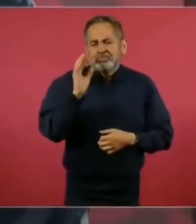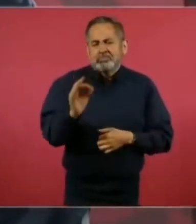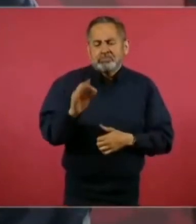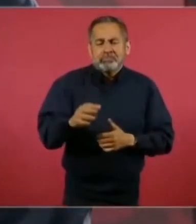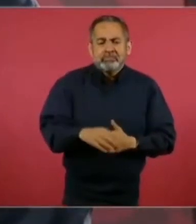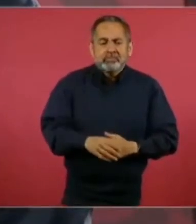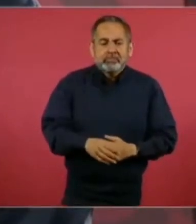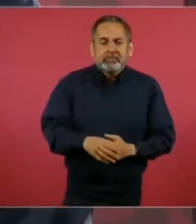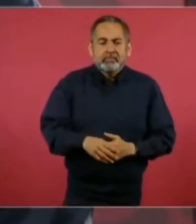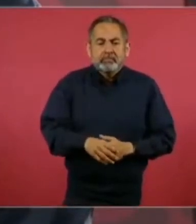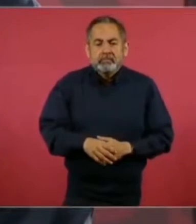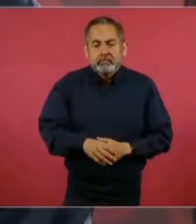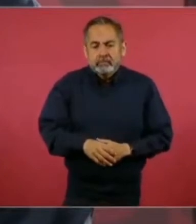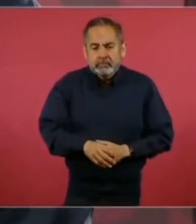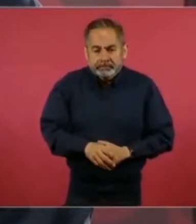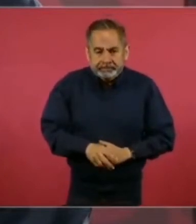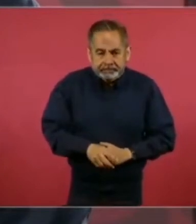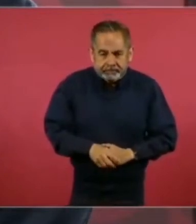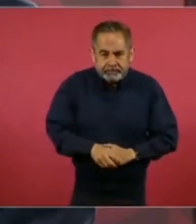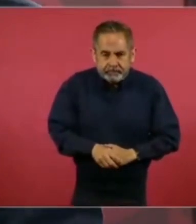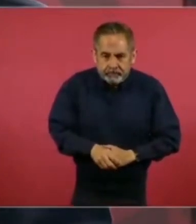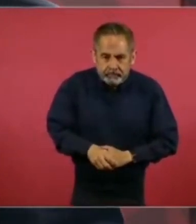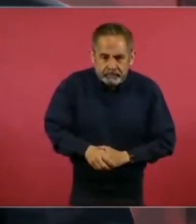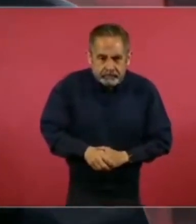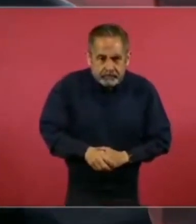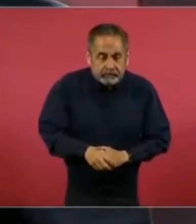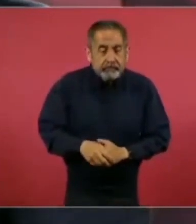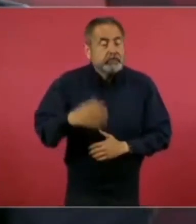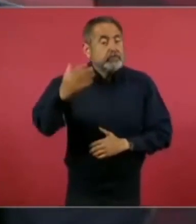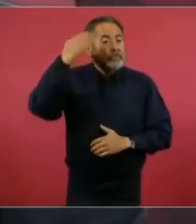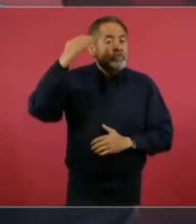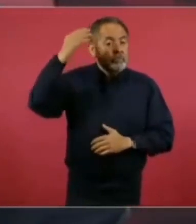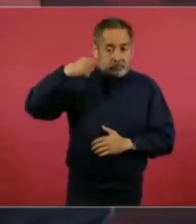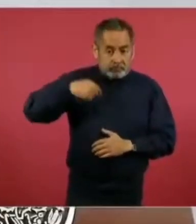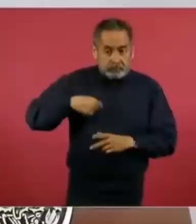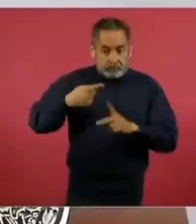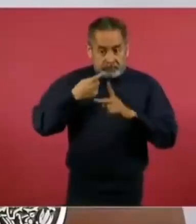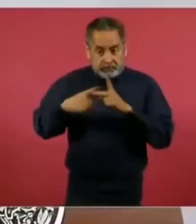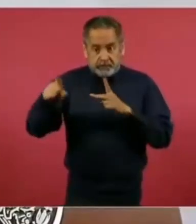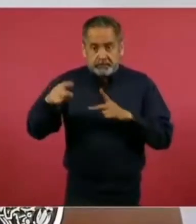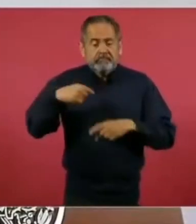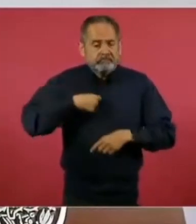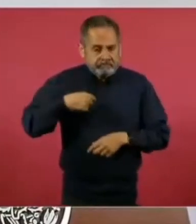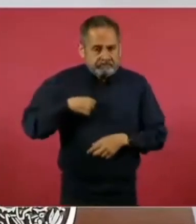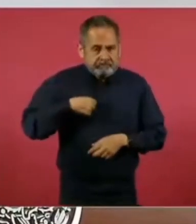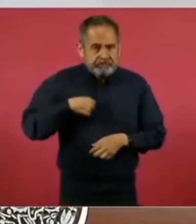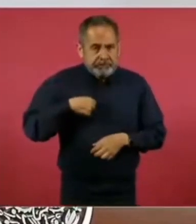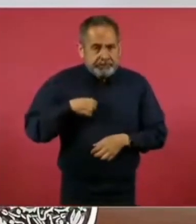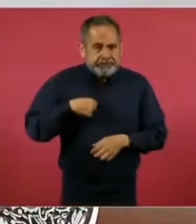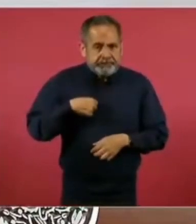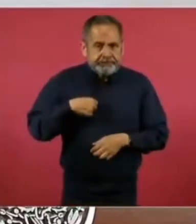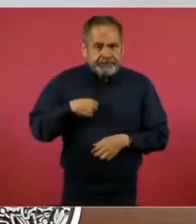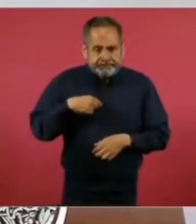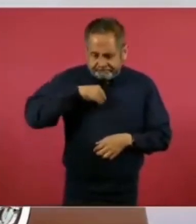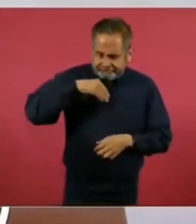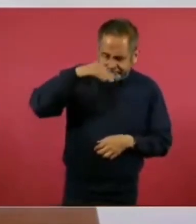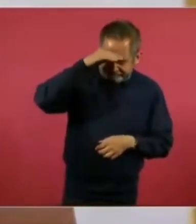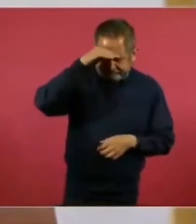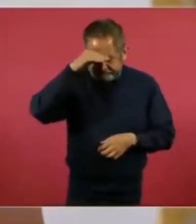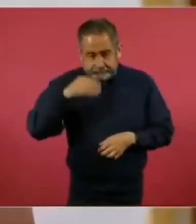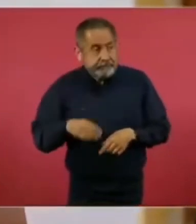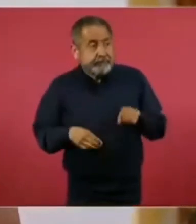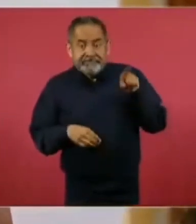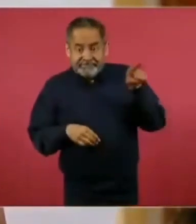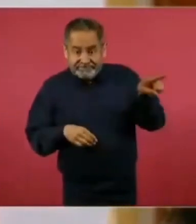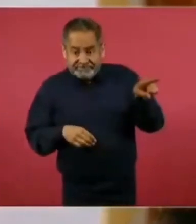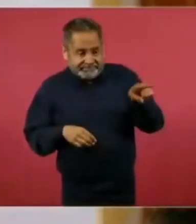Cuando yo inicié apostaban a que iba a